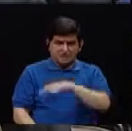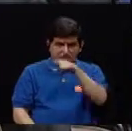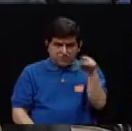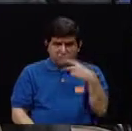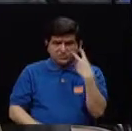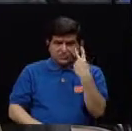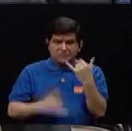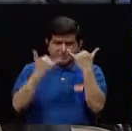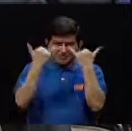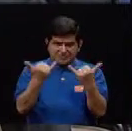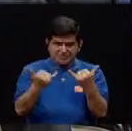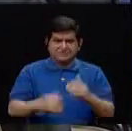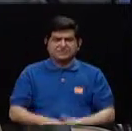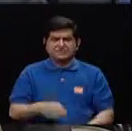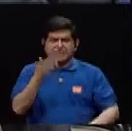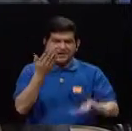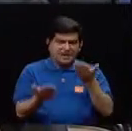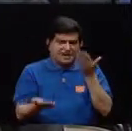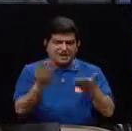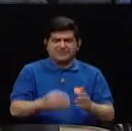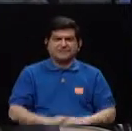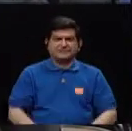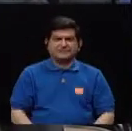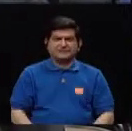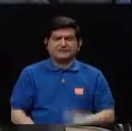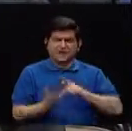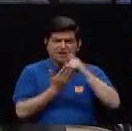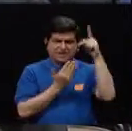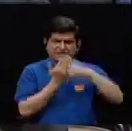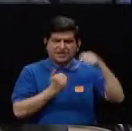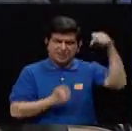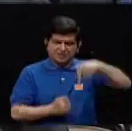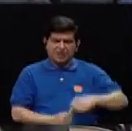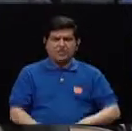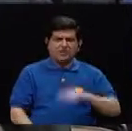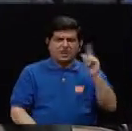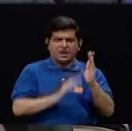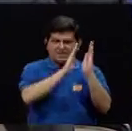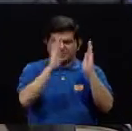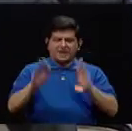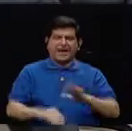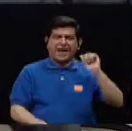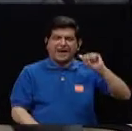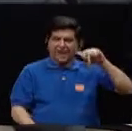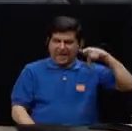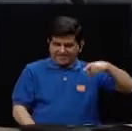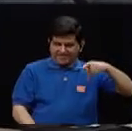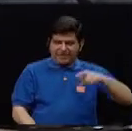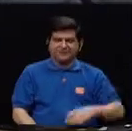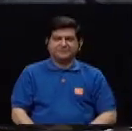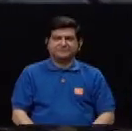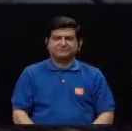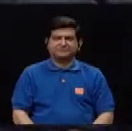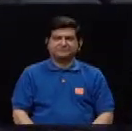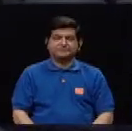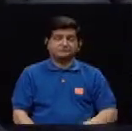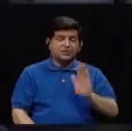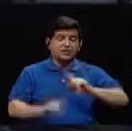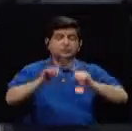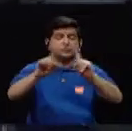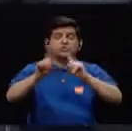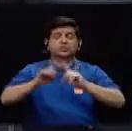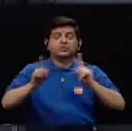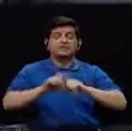han visto, ya vamos viendo a través del programa de hoy, del lunes de Cinemateca con Alejandra Portillo, precisamente